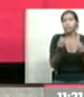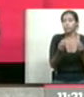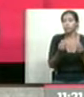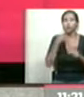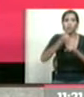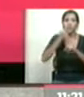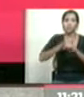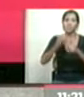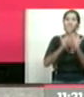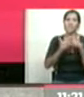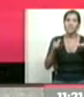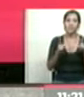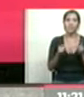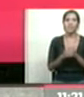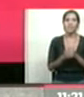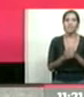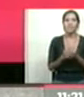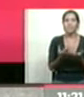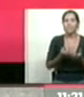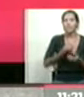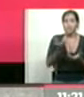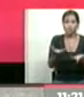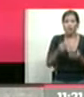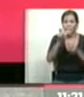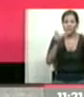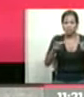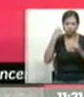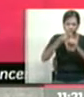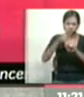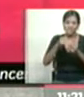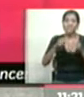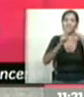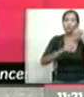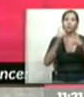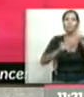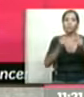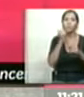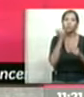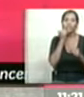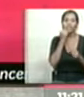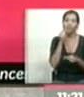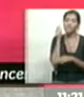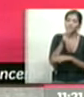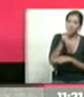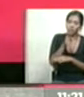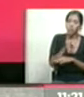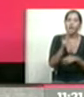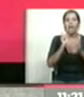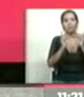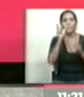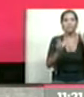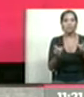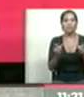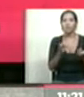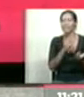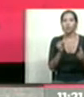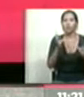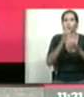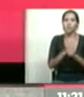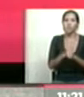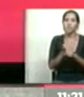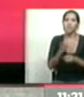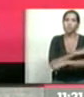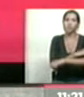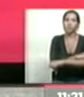de la libertad, los John Rambo de Twitter, protesten, amenacen a aquellas personas que aún no convencen dentro de la oposición, resulta que